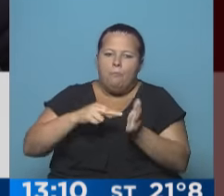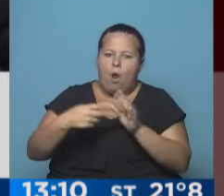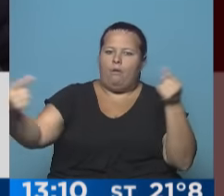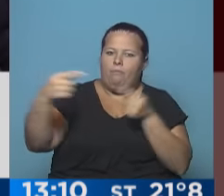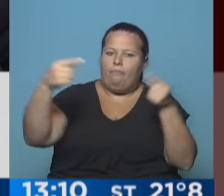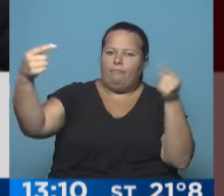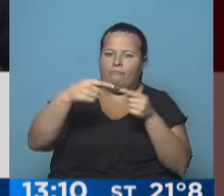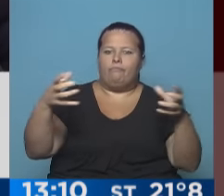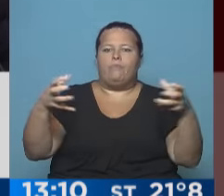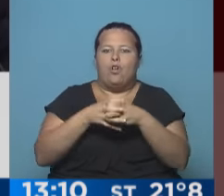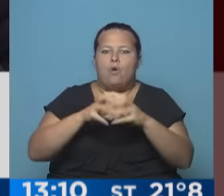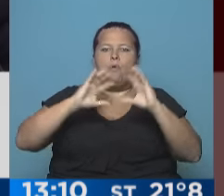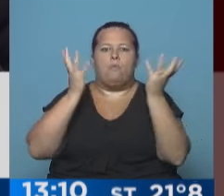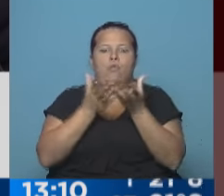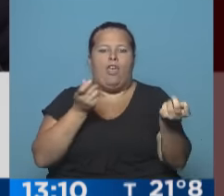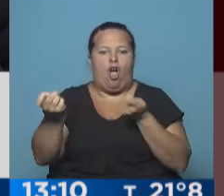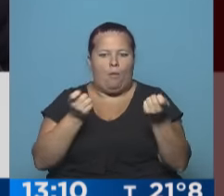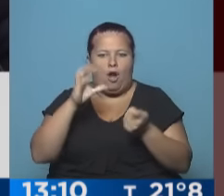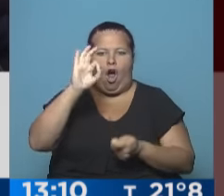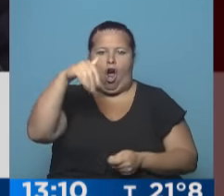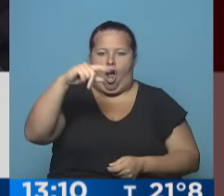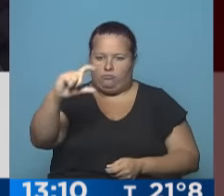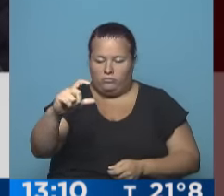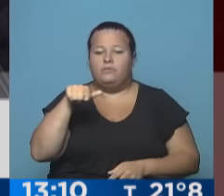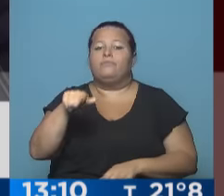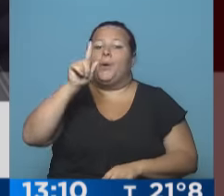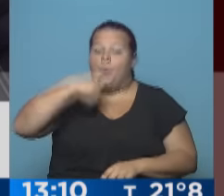con la Organización Mundial del Comercio, lo que